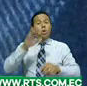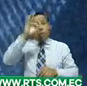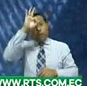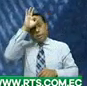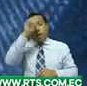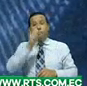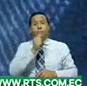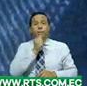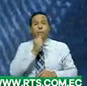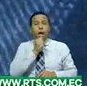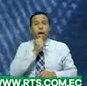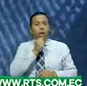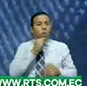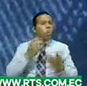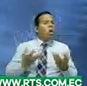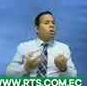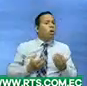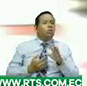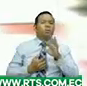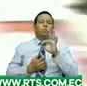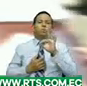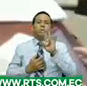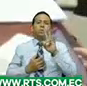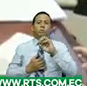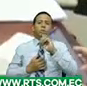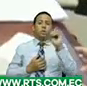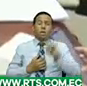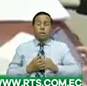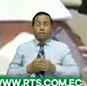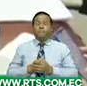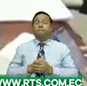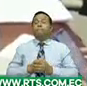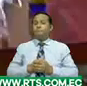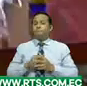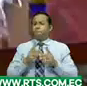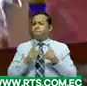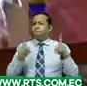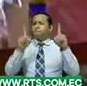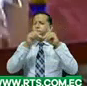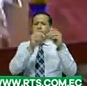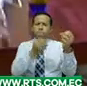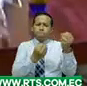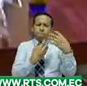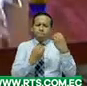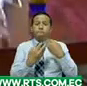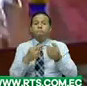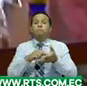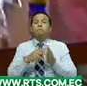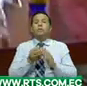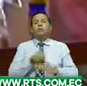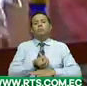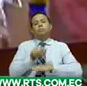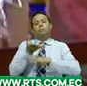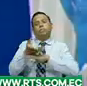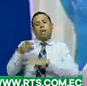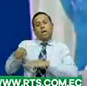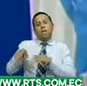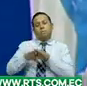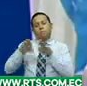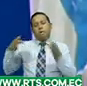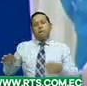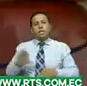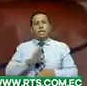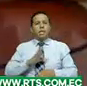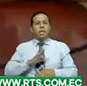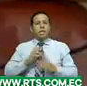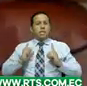del 97%. Los datos consolidados pertenecen a informes presentados por la Mesa Técnica de Salud del Comité de Operaciones de